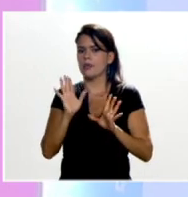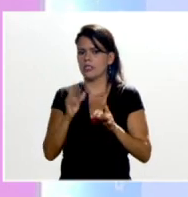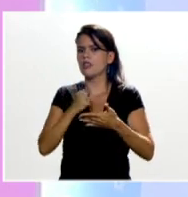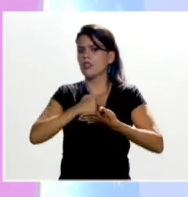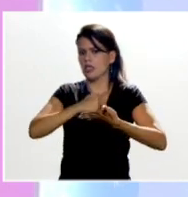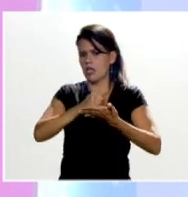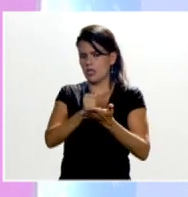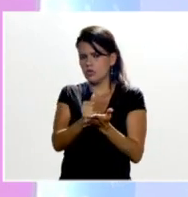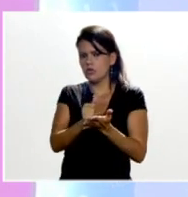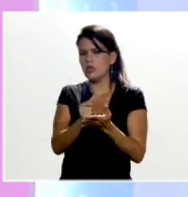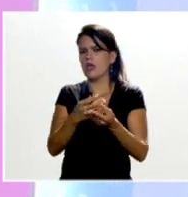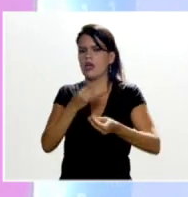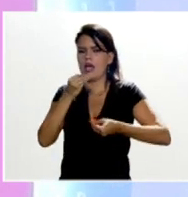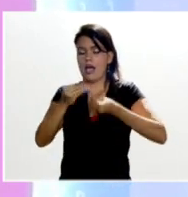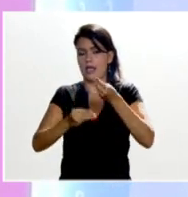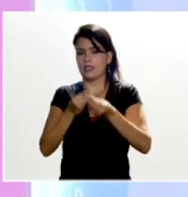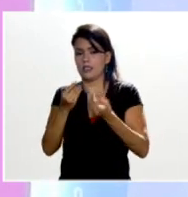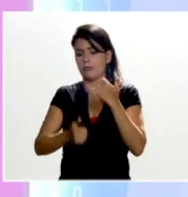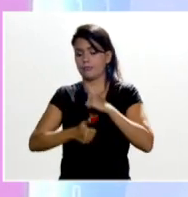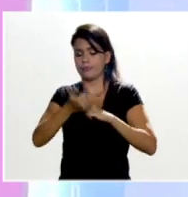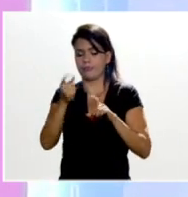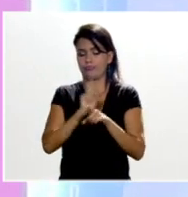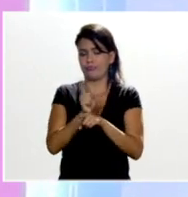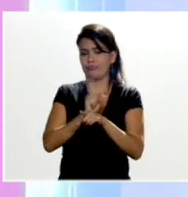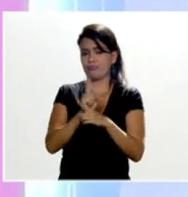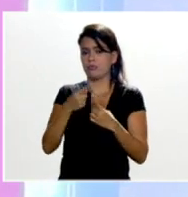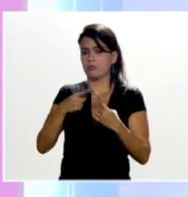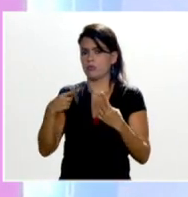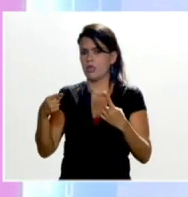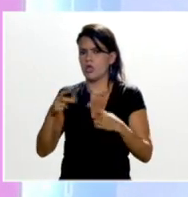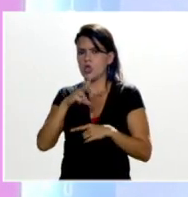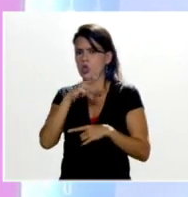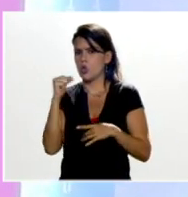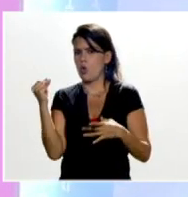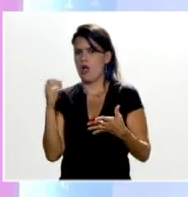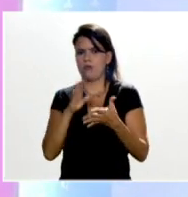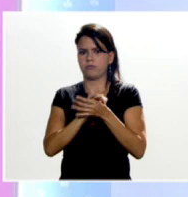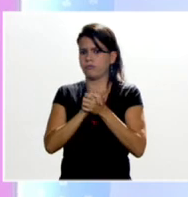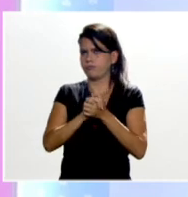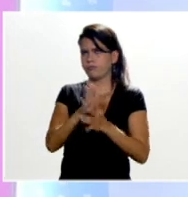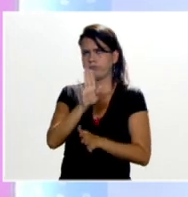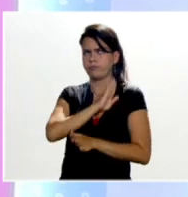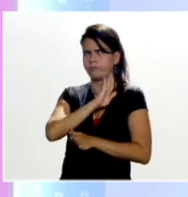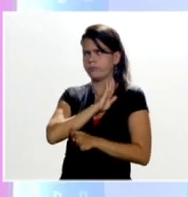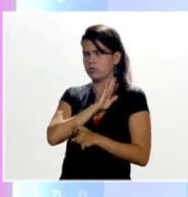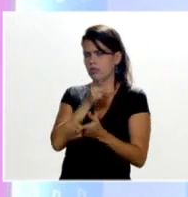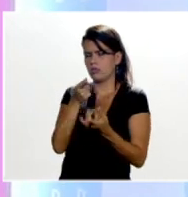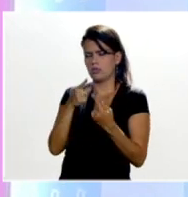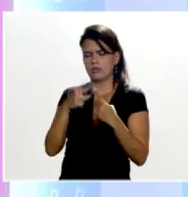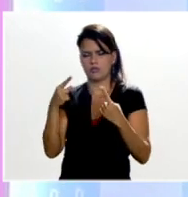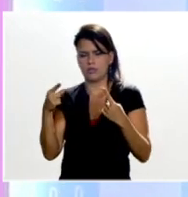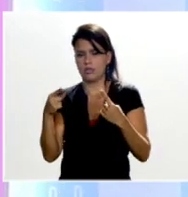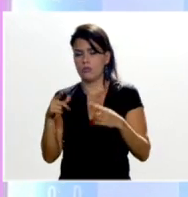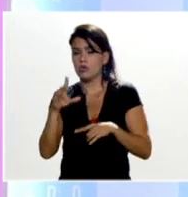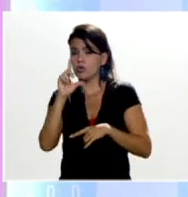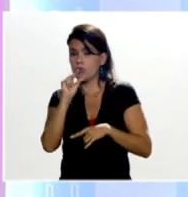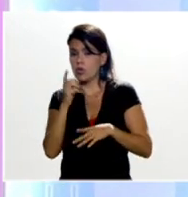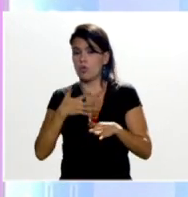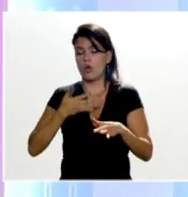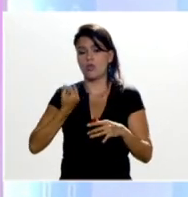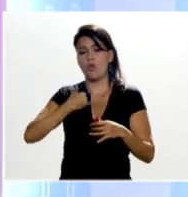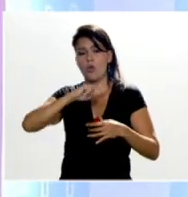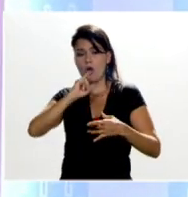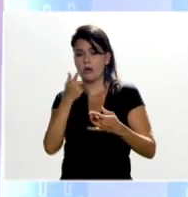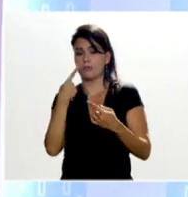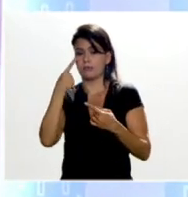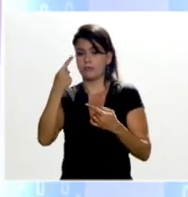ayuda en la generación de la electricidad, no es una buena aliada de ella, y mucho menos cuando se trata de la circulación